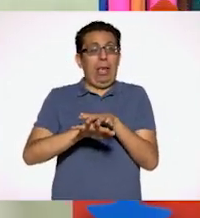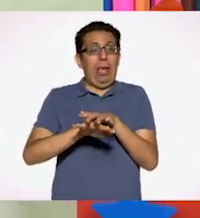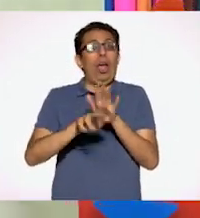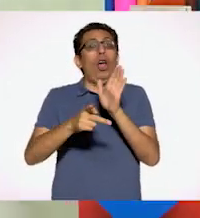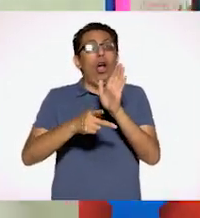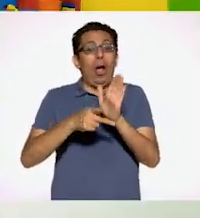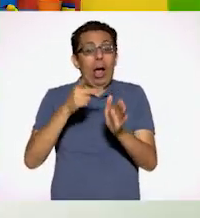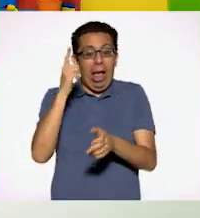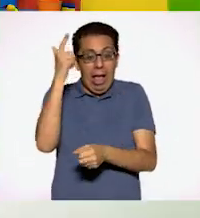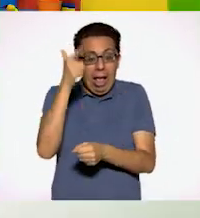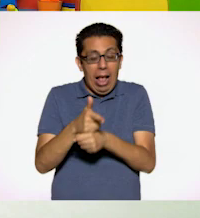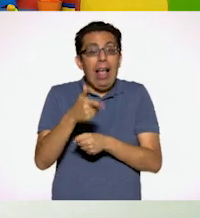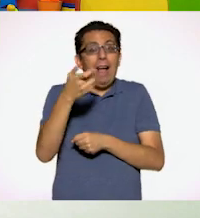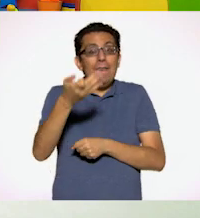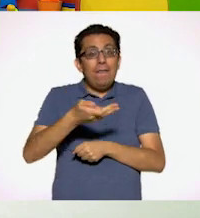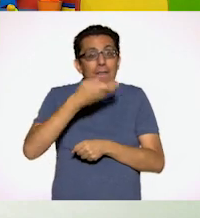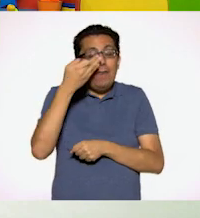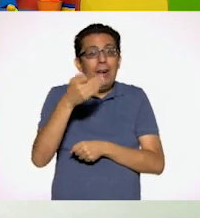margarita.